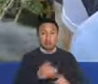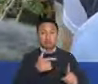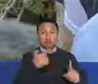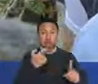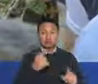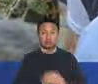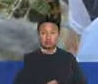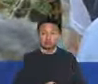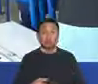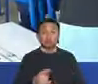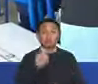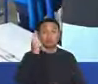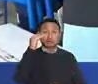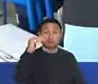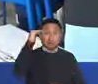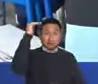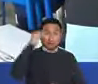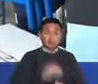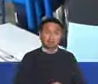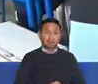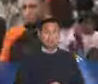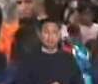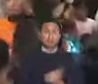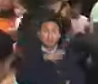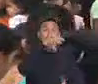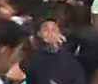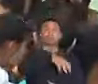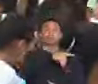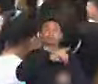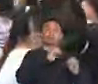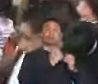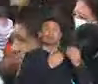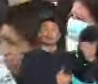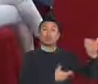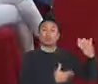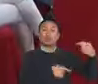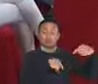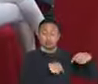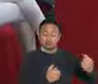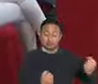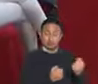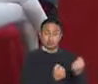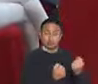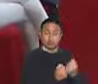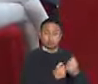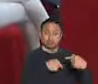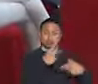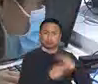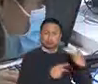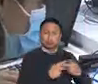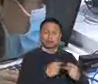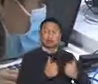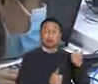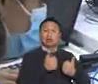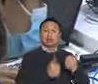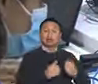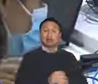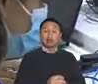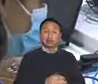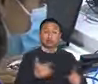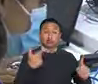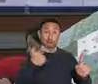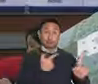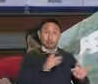que va en primer puesto. En esta provincia las organizaciones políticas buscarán impulsar protocolos para evitar que los candidatos sean víctimas